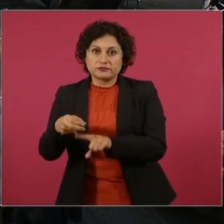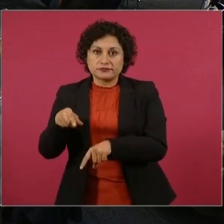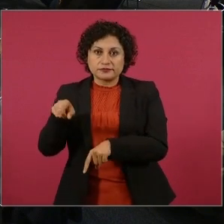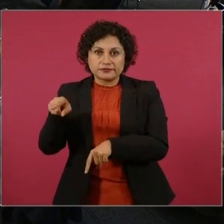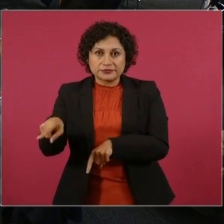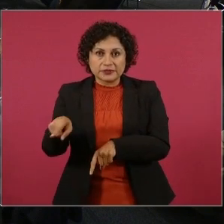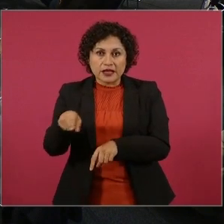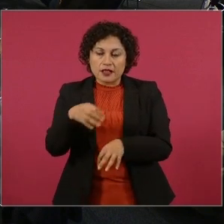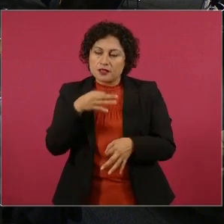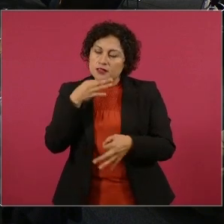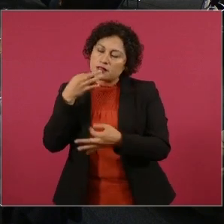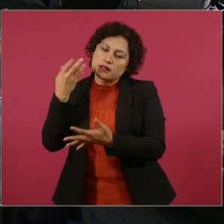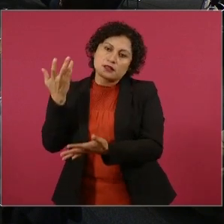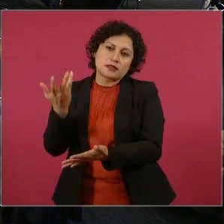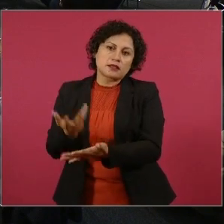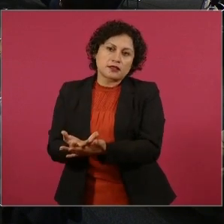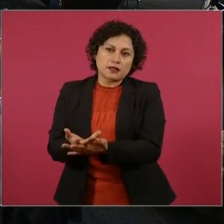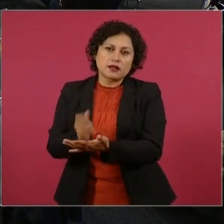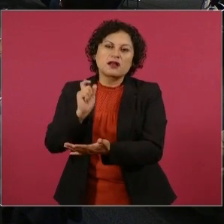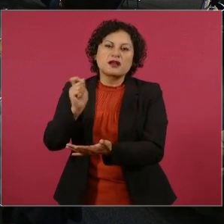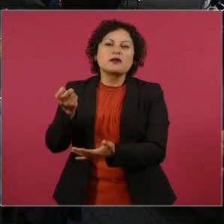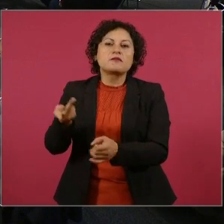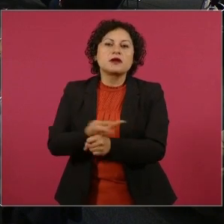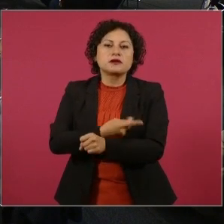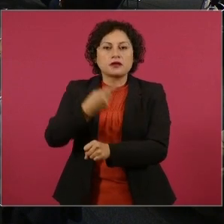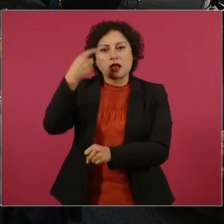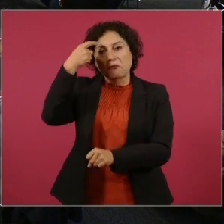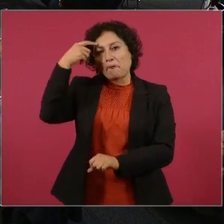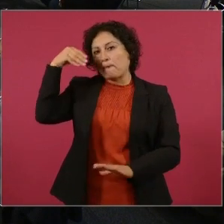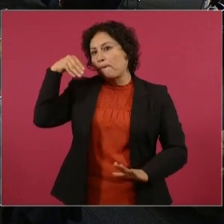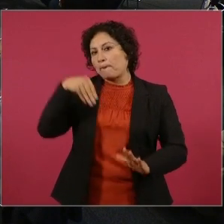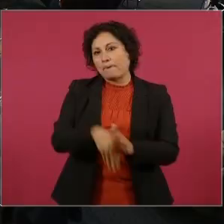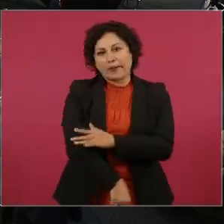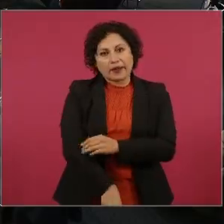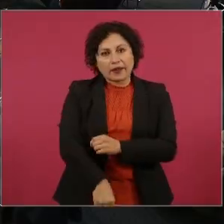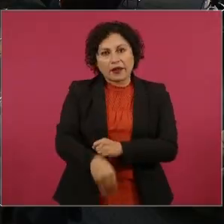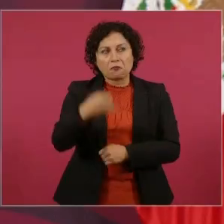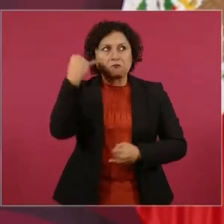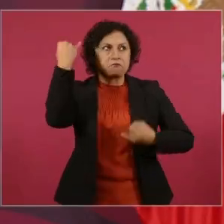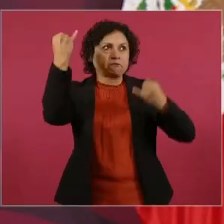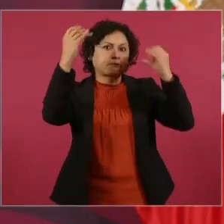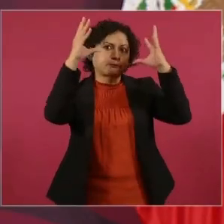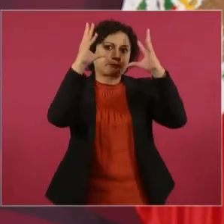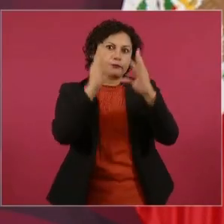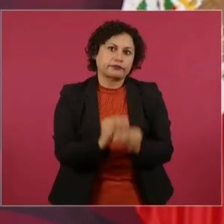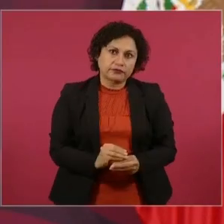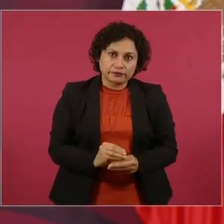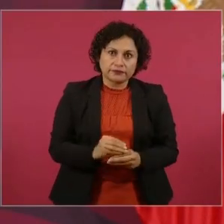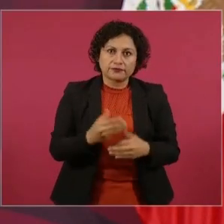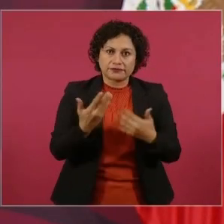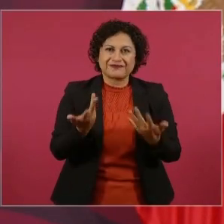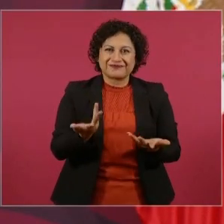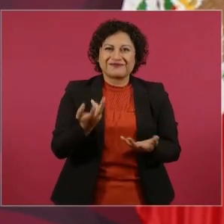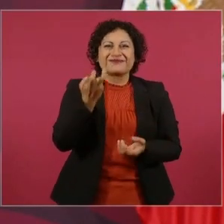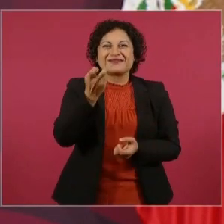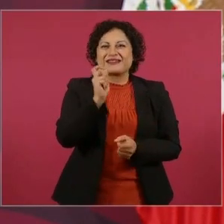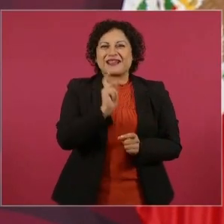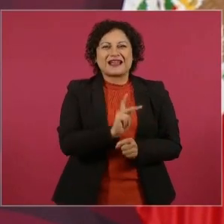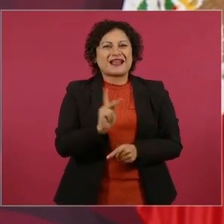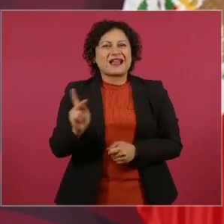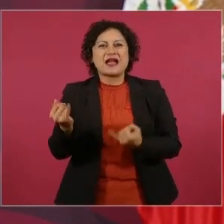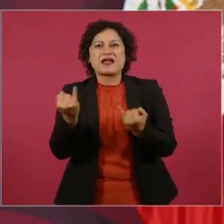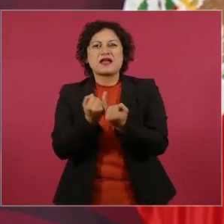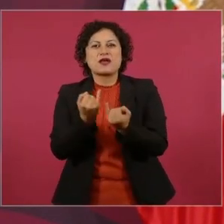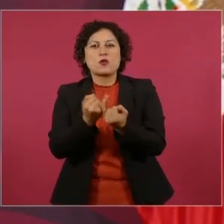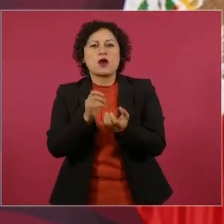la imaginación y el talento el que se corrompe ya